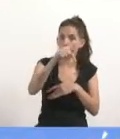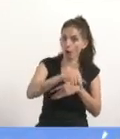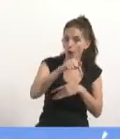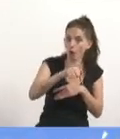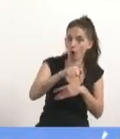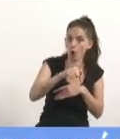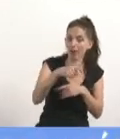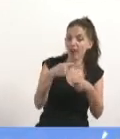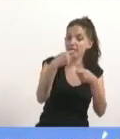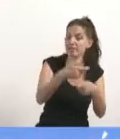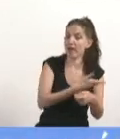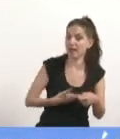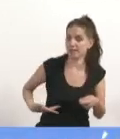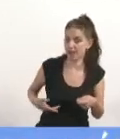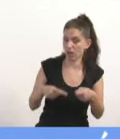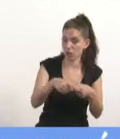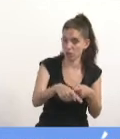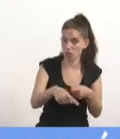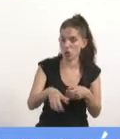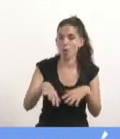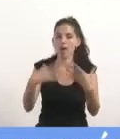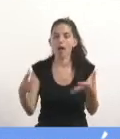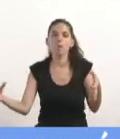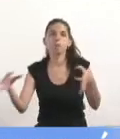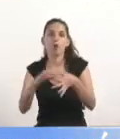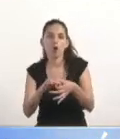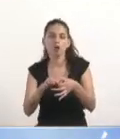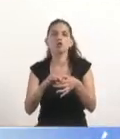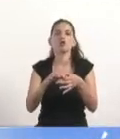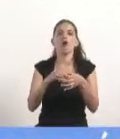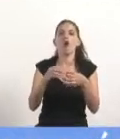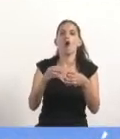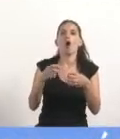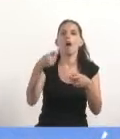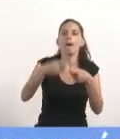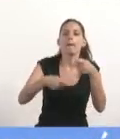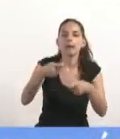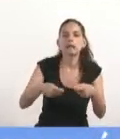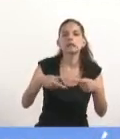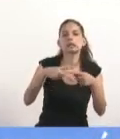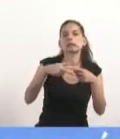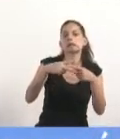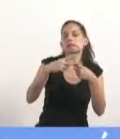lo hace el Estado. Me parece que consolidar la inversión en ciencia, en tecnología, en investigación